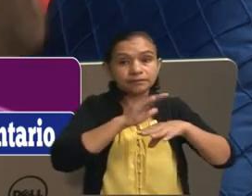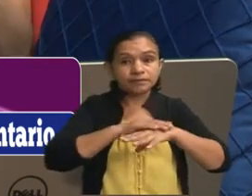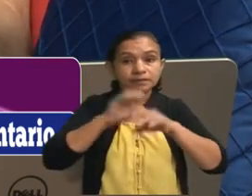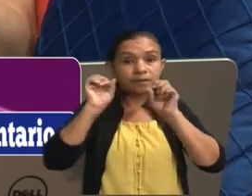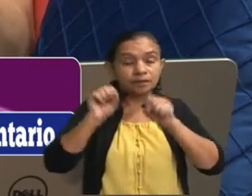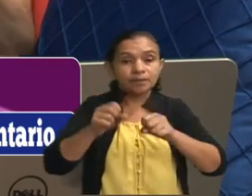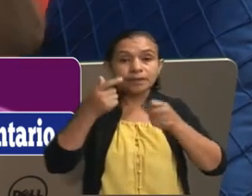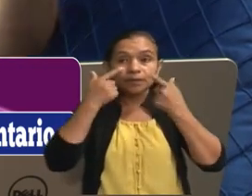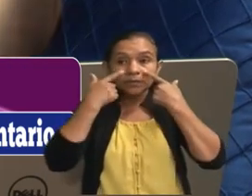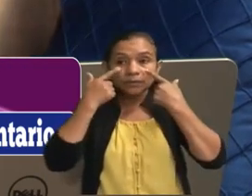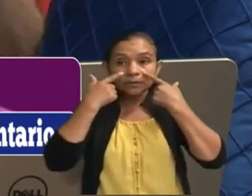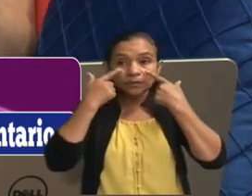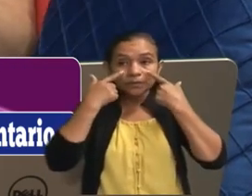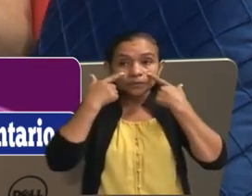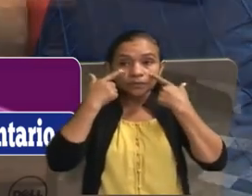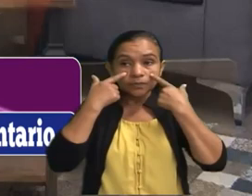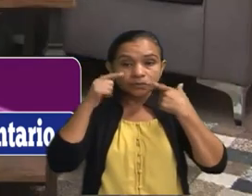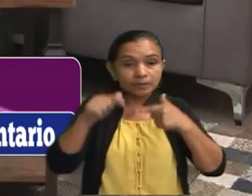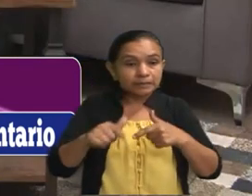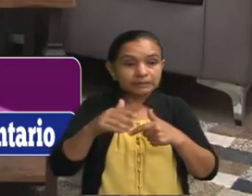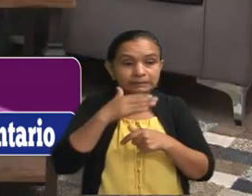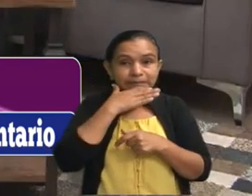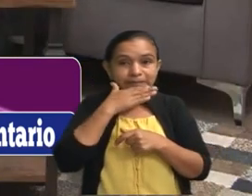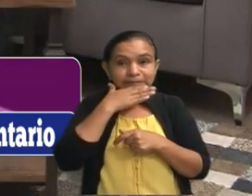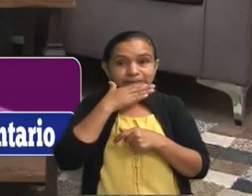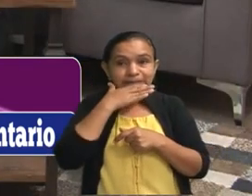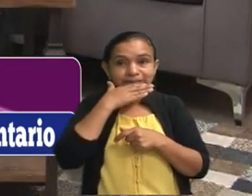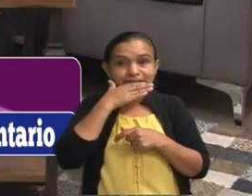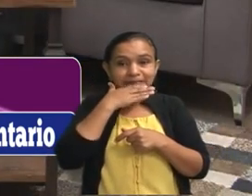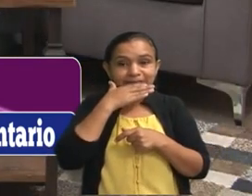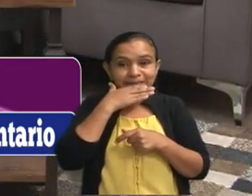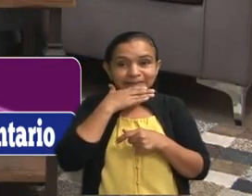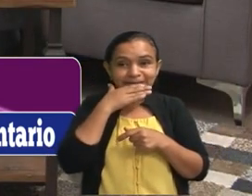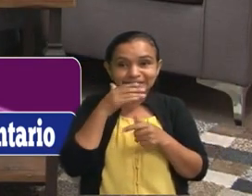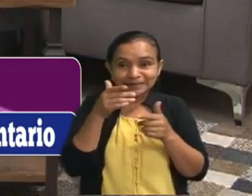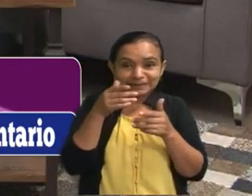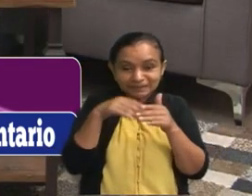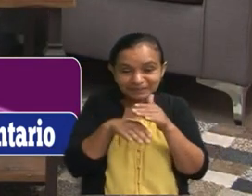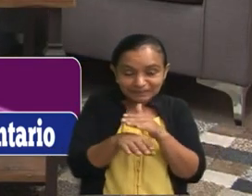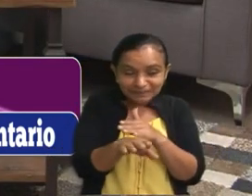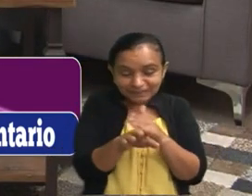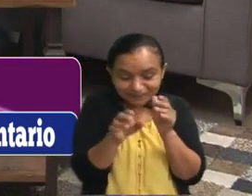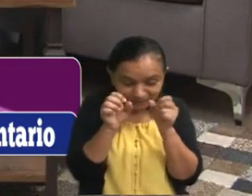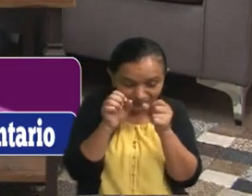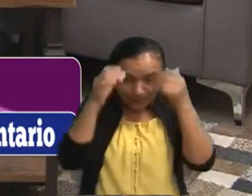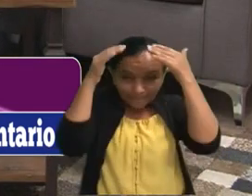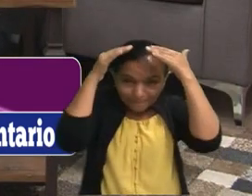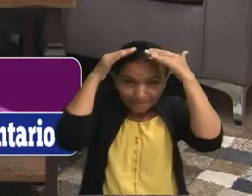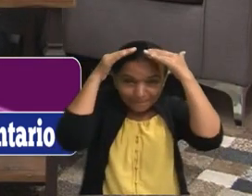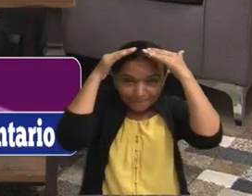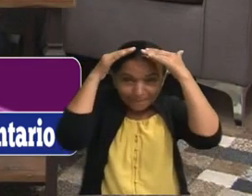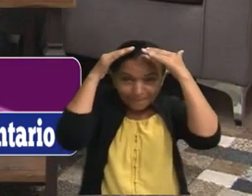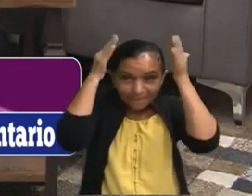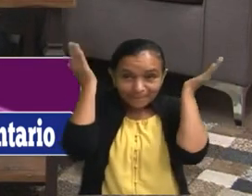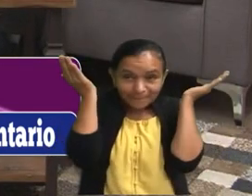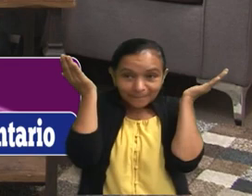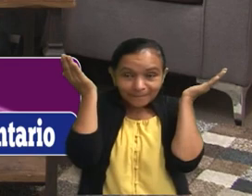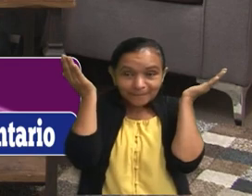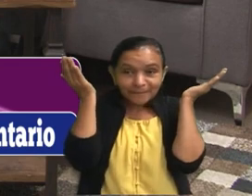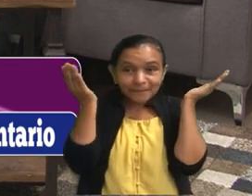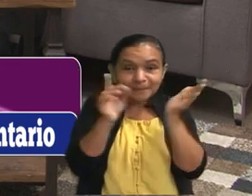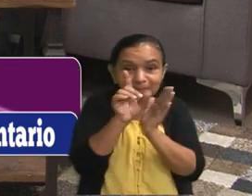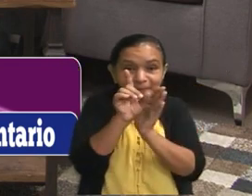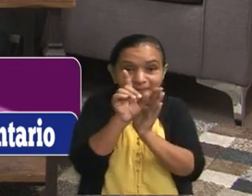tomar medidas. No sé, aquí es difícil, pero se pueden meter debajo de la mesa y tienen tal vez 10,